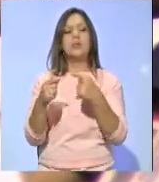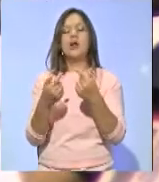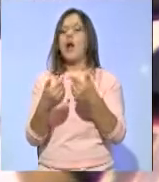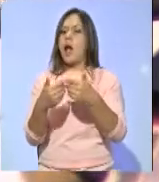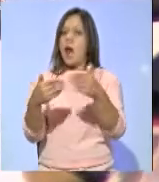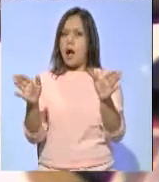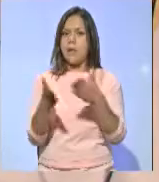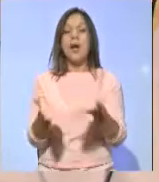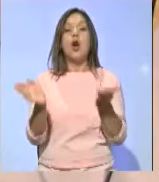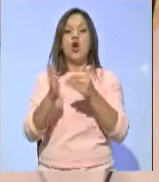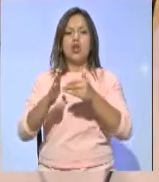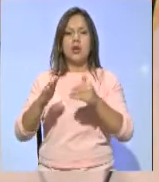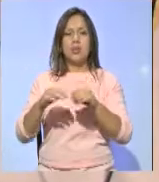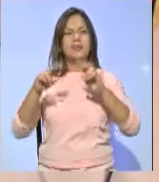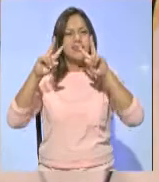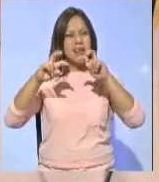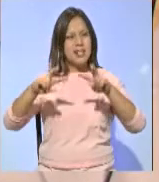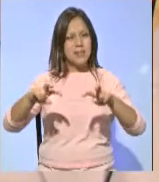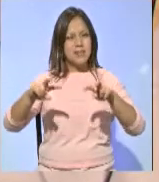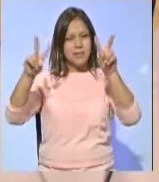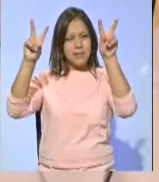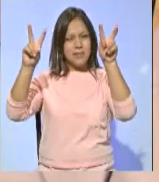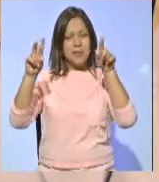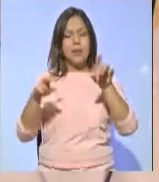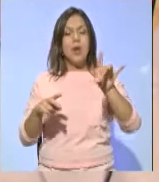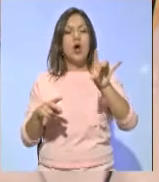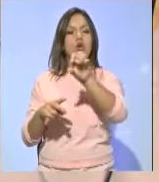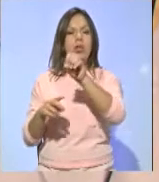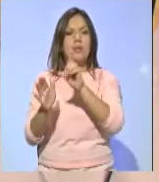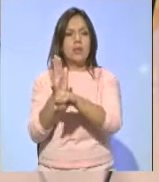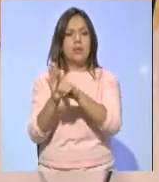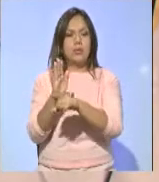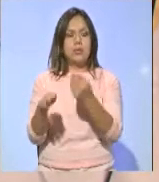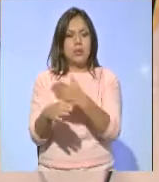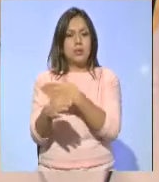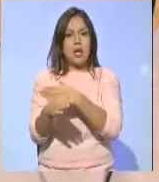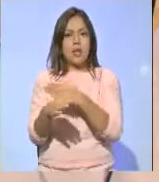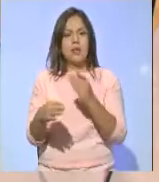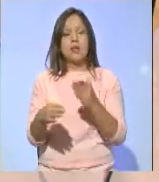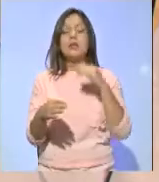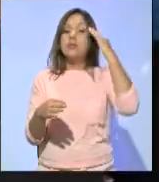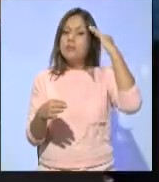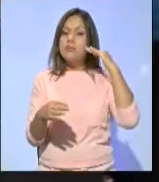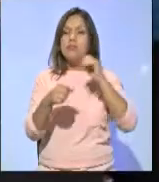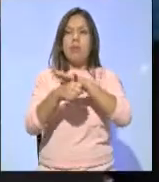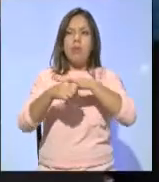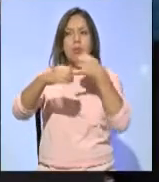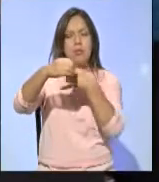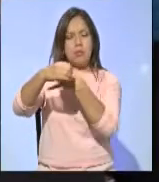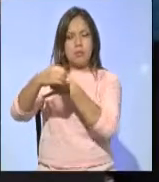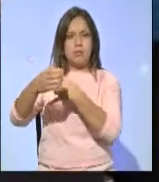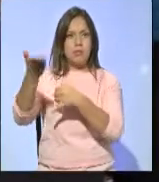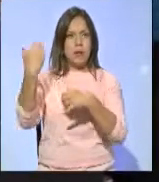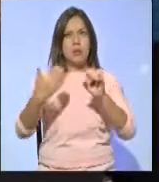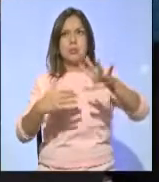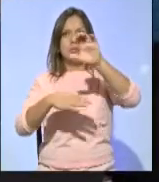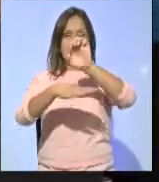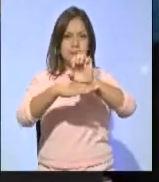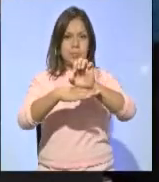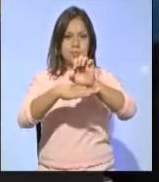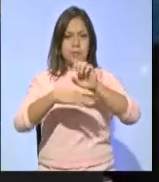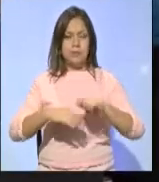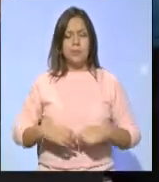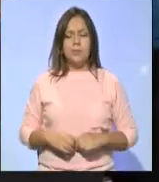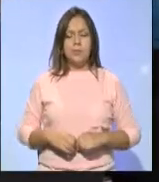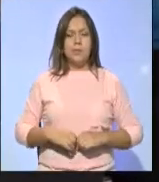80 expedientes relacionados con abuso sexual en contra de niños, niñas y adolescentes en varias instituciones educativas del país.